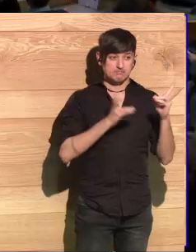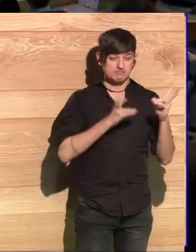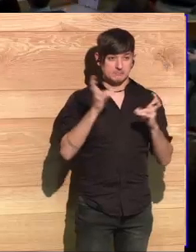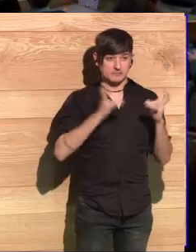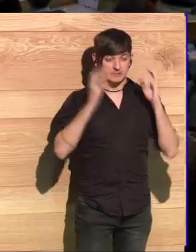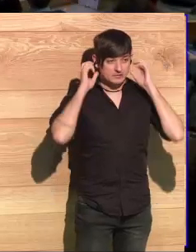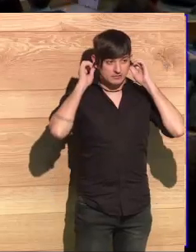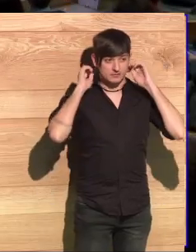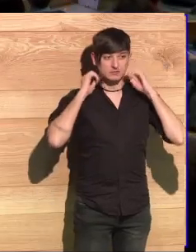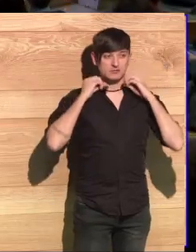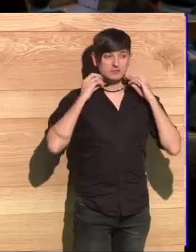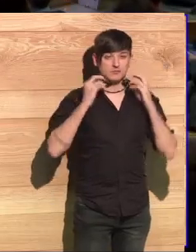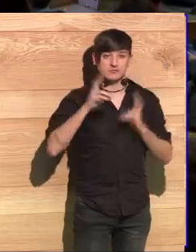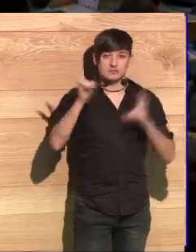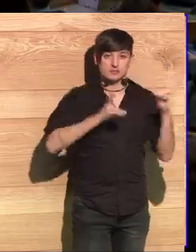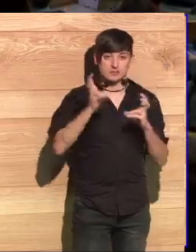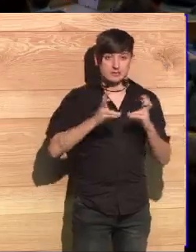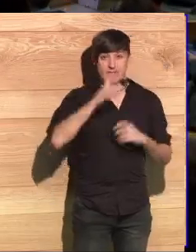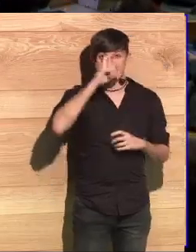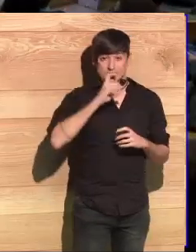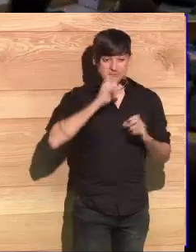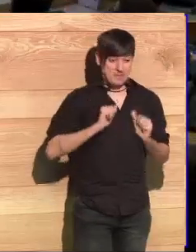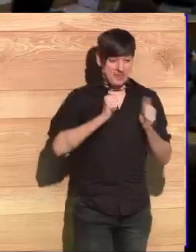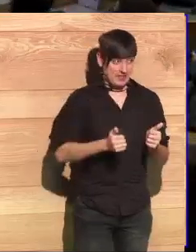este lugar empezando el año.